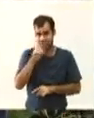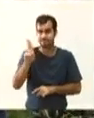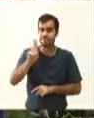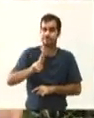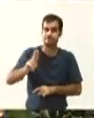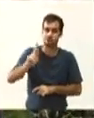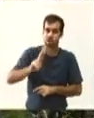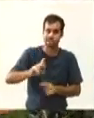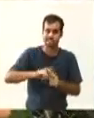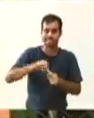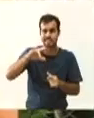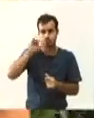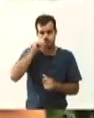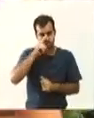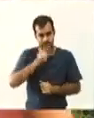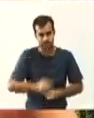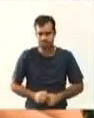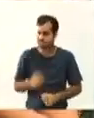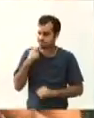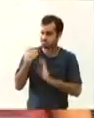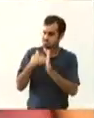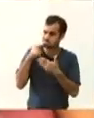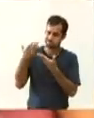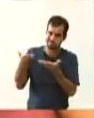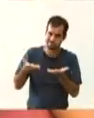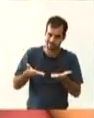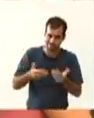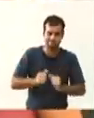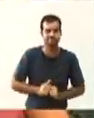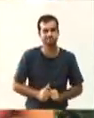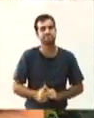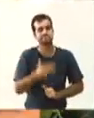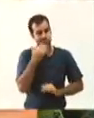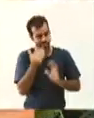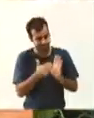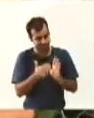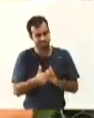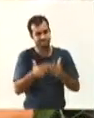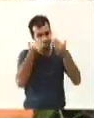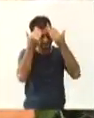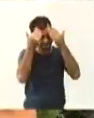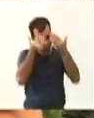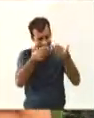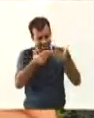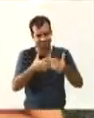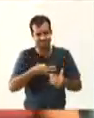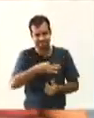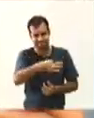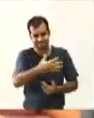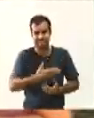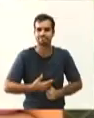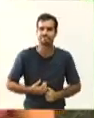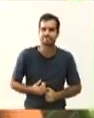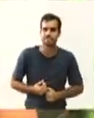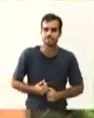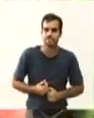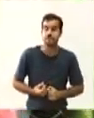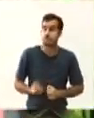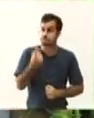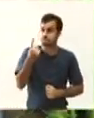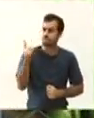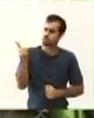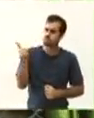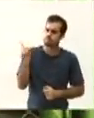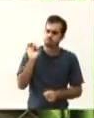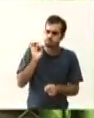la Facultad de Girón. Muy buenas tardes, Dianela. Bienvenida a Jóvenes por la Vida. Buenas tardes, mucho gusto, el placer es mío. Dianela, nos interesaba conocer